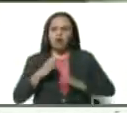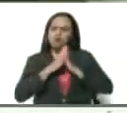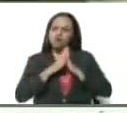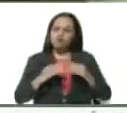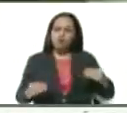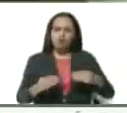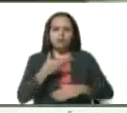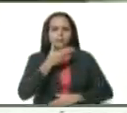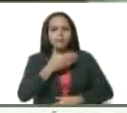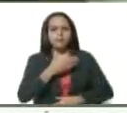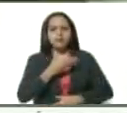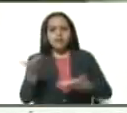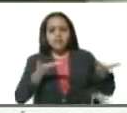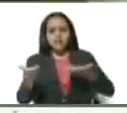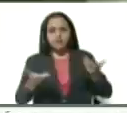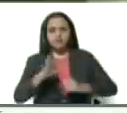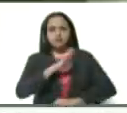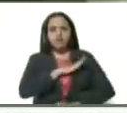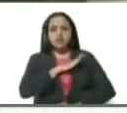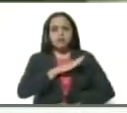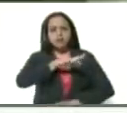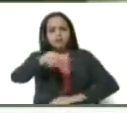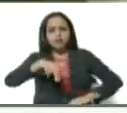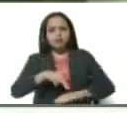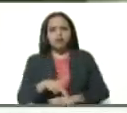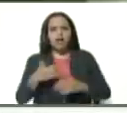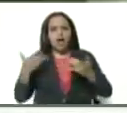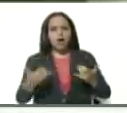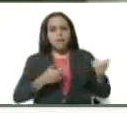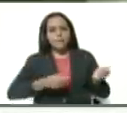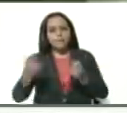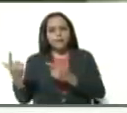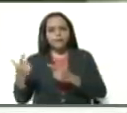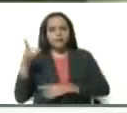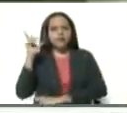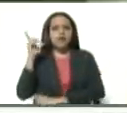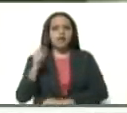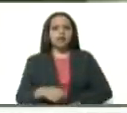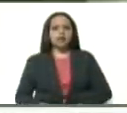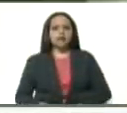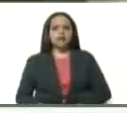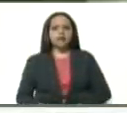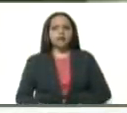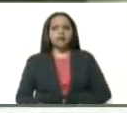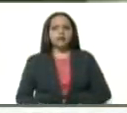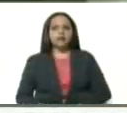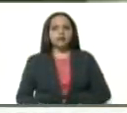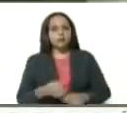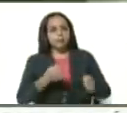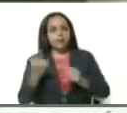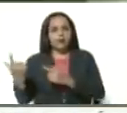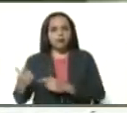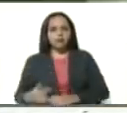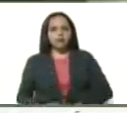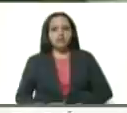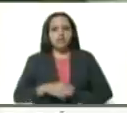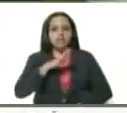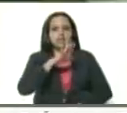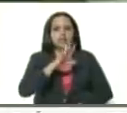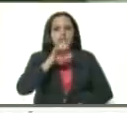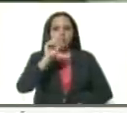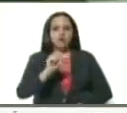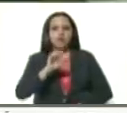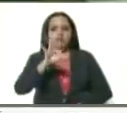la calidad del servicio que prestamos a nivel nacional. Vámonos al estado Lara, tempranito, vámonos. 5:30 de la